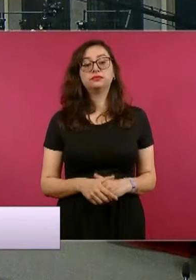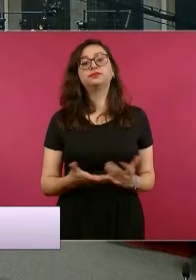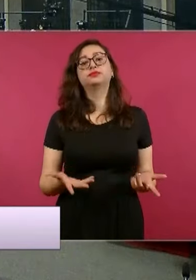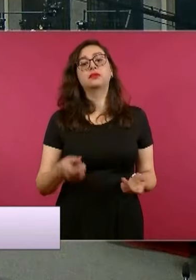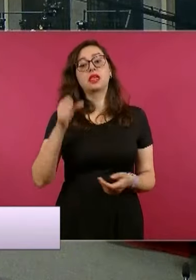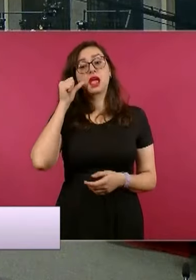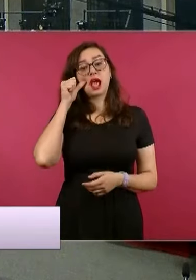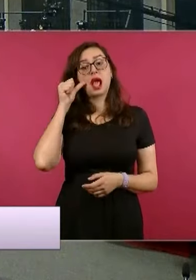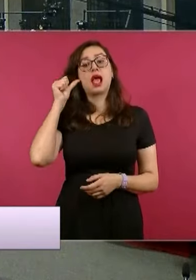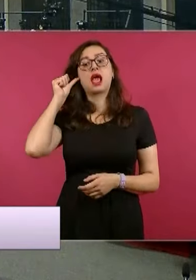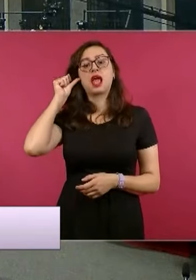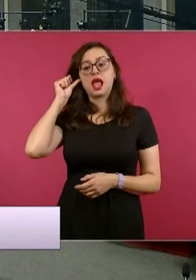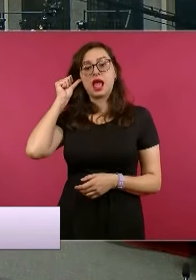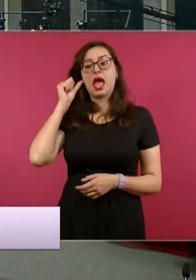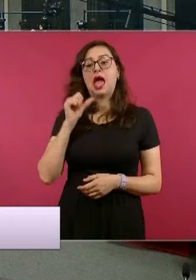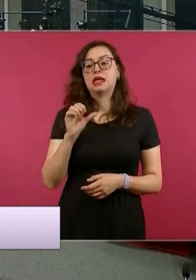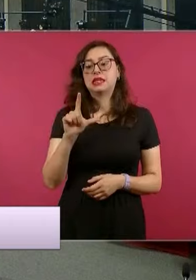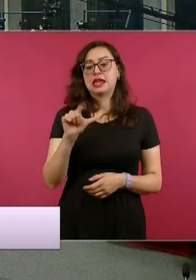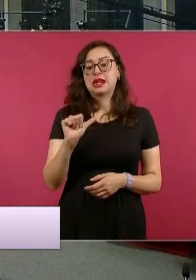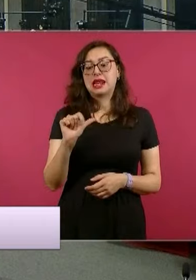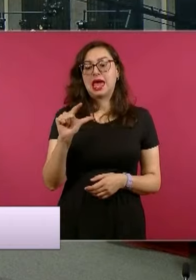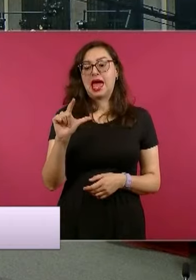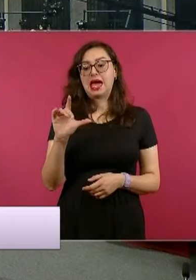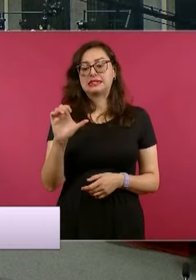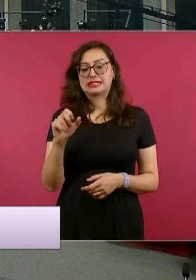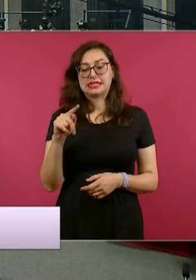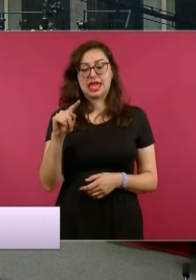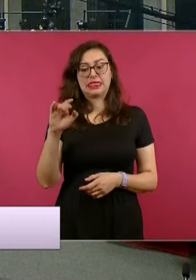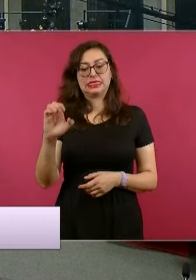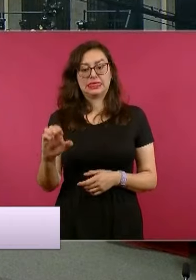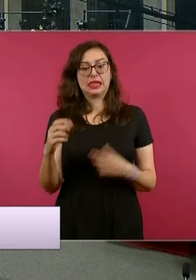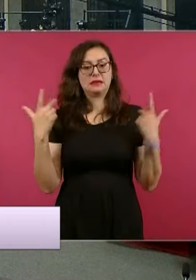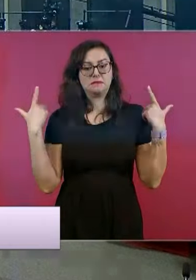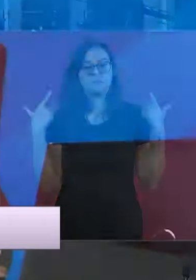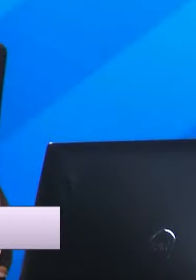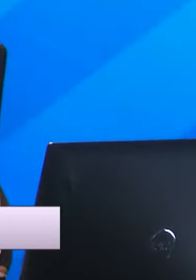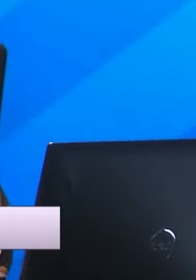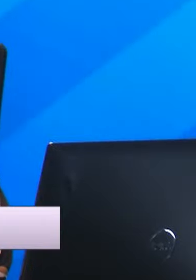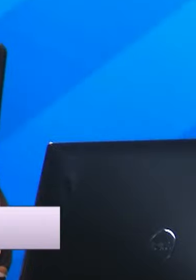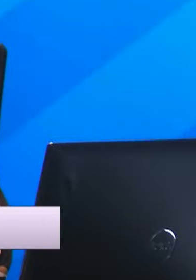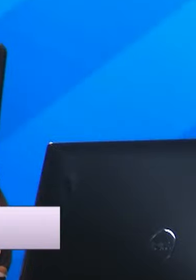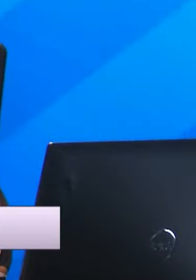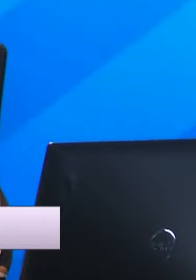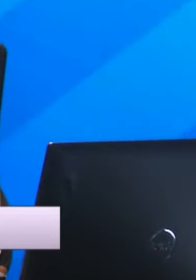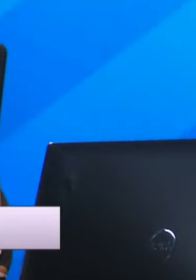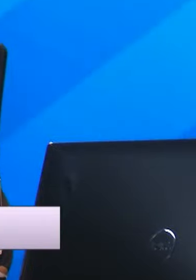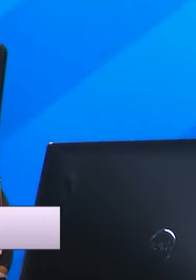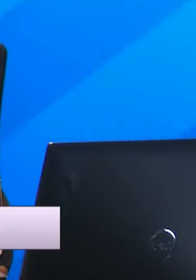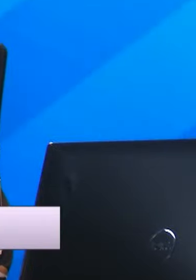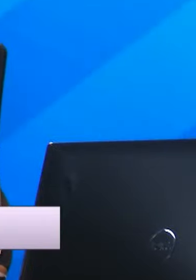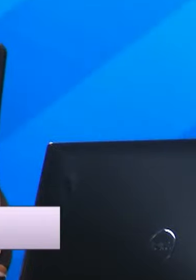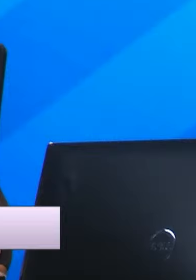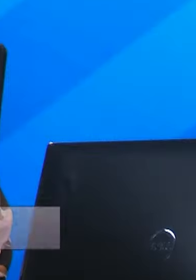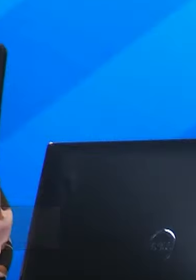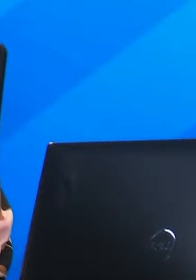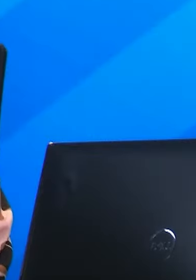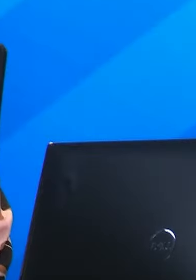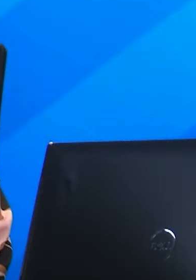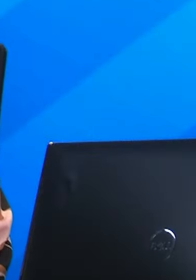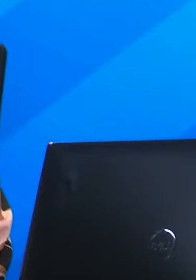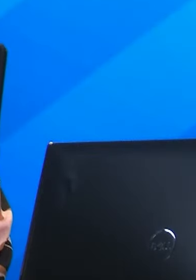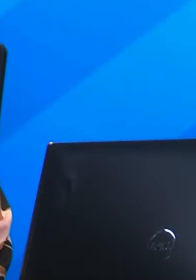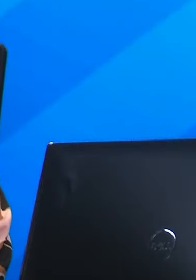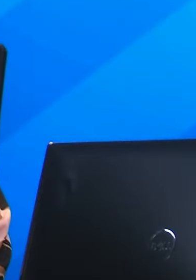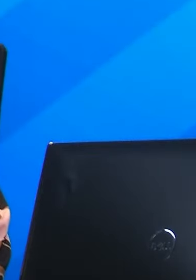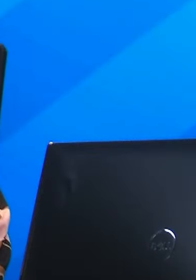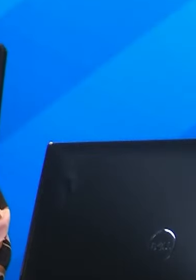cierta legalidad, pero no son, no son chiapanecos. No son de Chiapas. A ver, permíteme un momento, Herbert Castellanos, y regresamos con este tema de los retenes